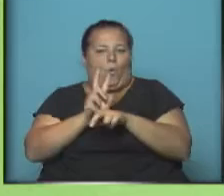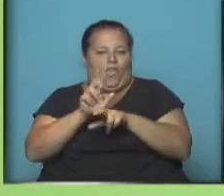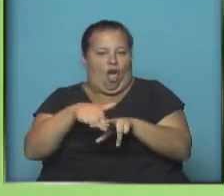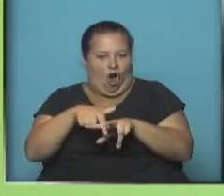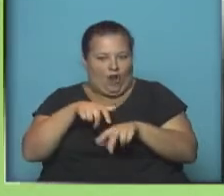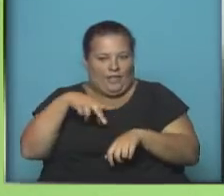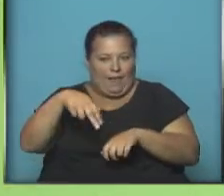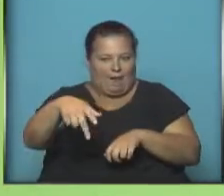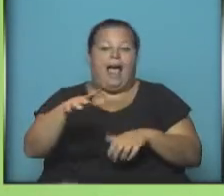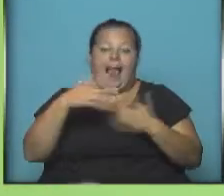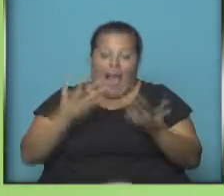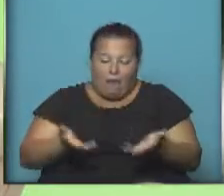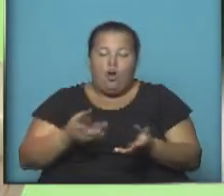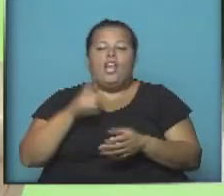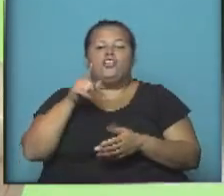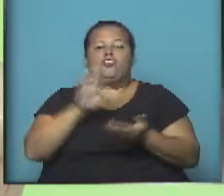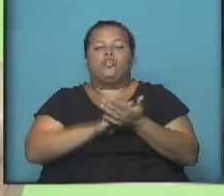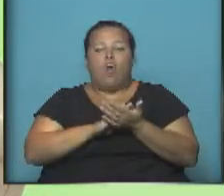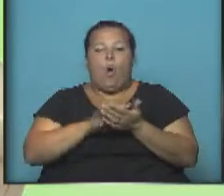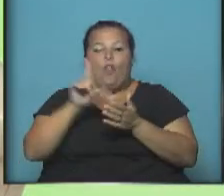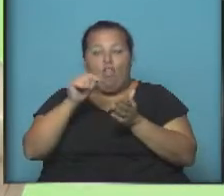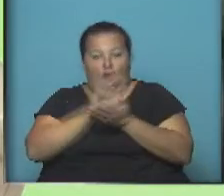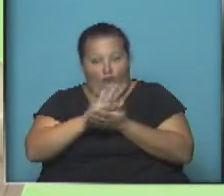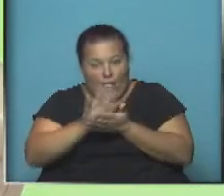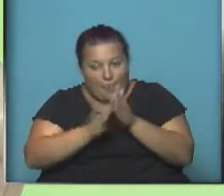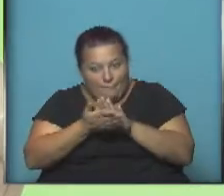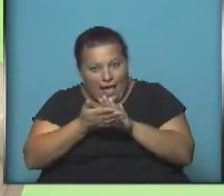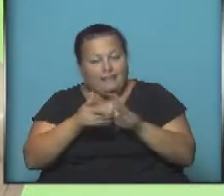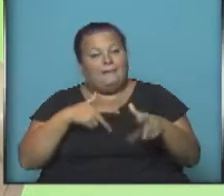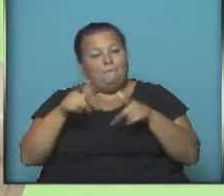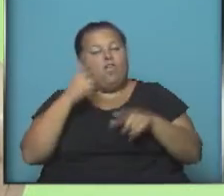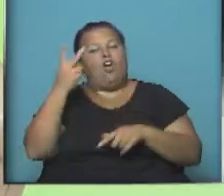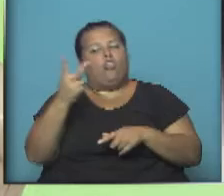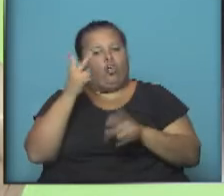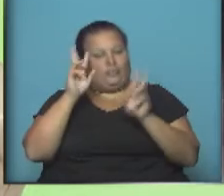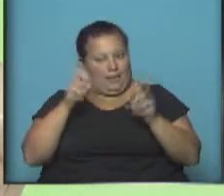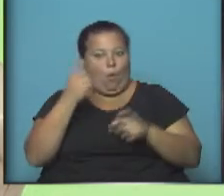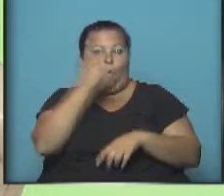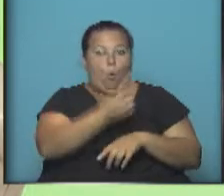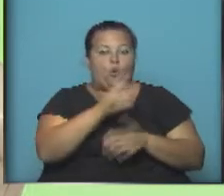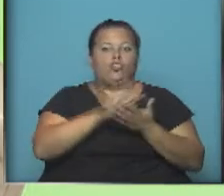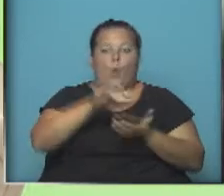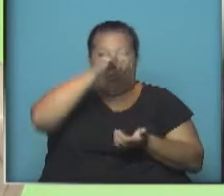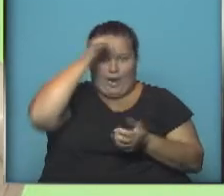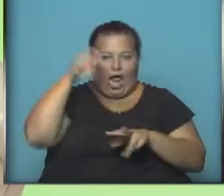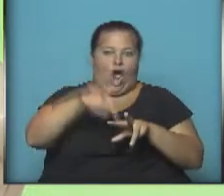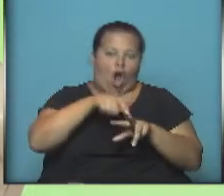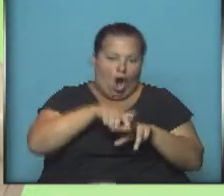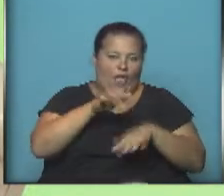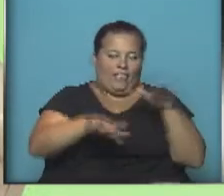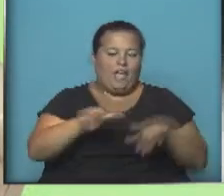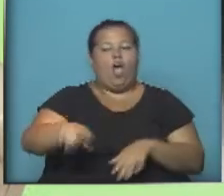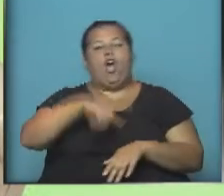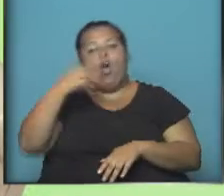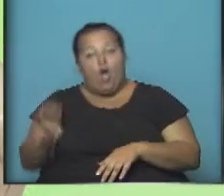en el caminar. No, por eso el tema de la fascitis plantar también, como les decía, había dos causas. Una es el tema del verano, la hojota, andar descalzo. Y el otro